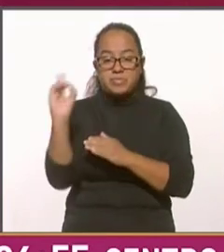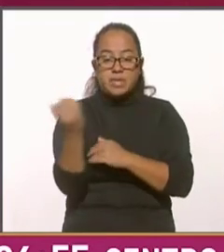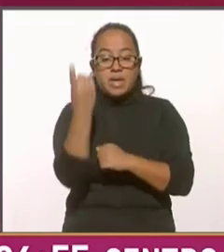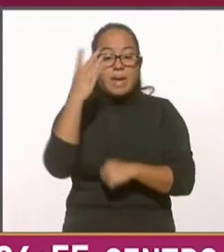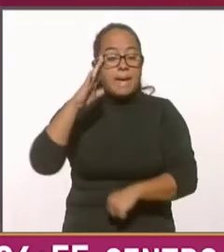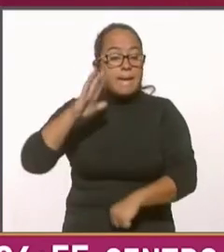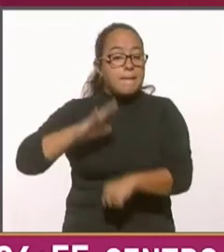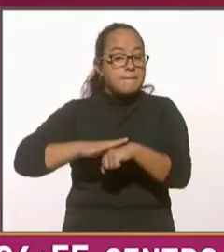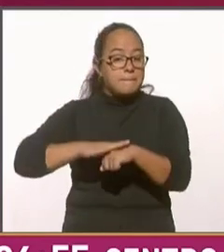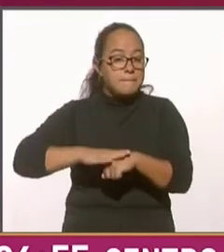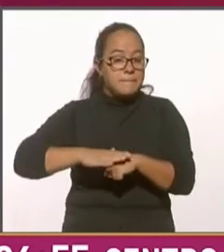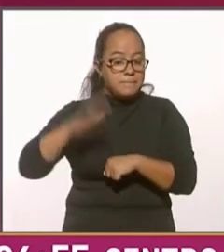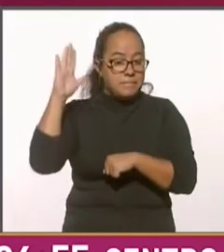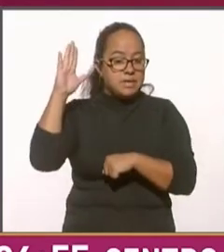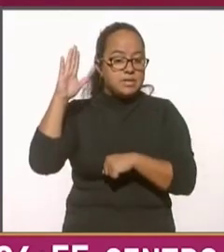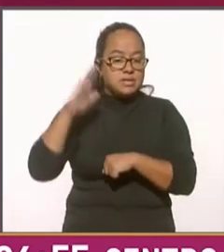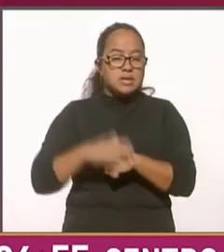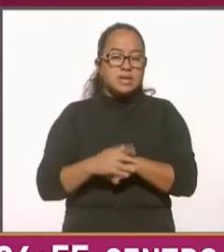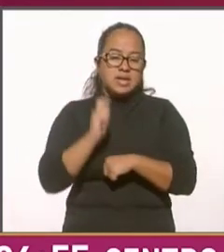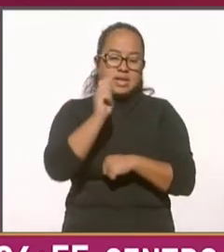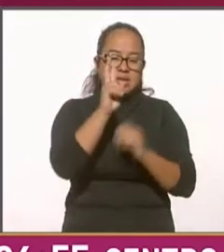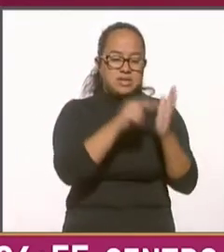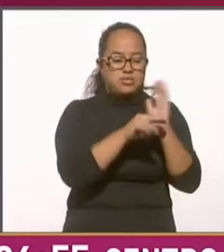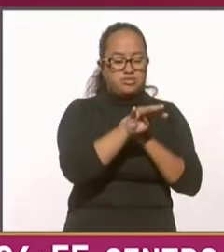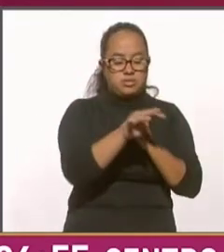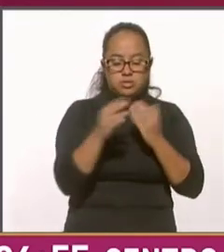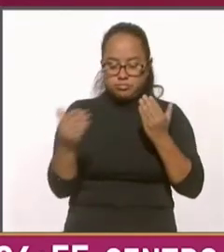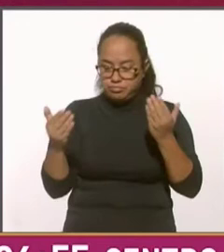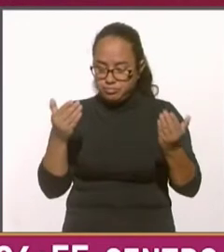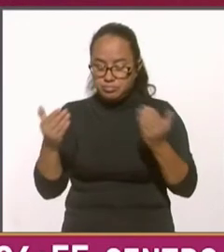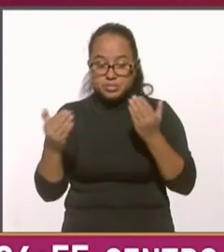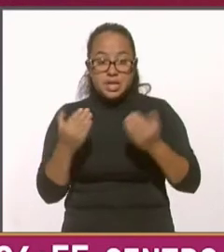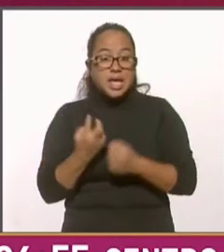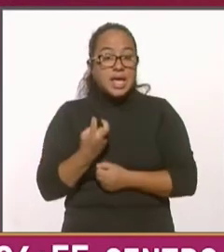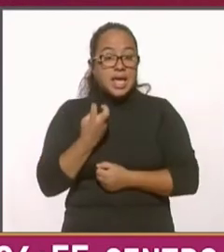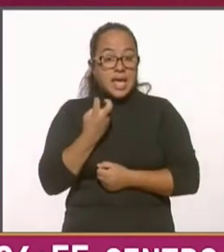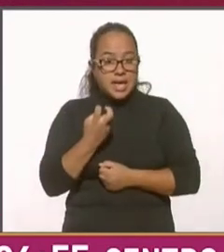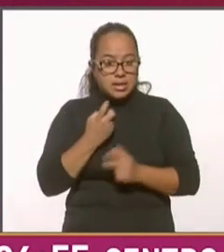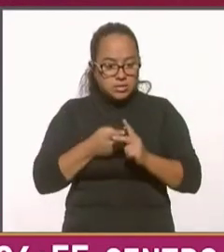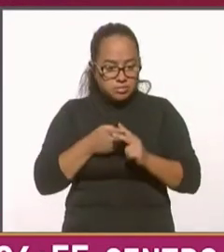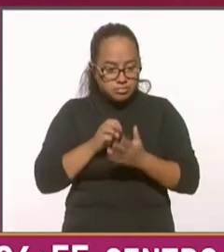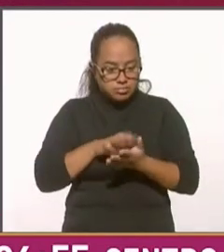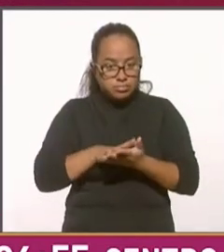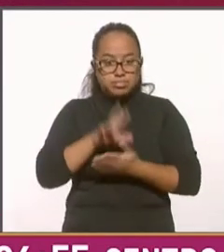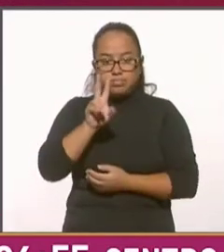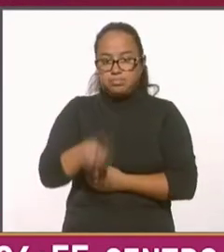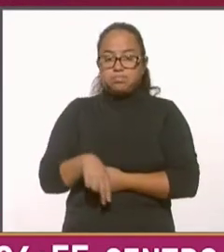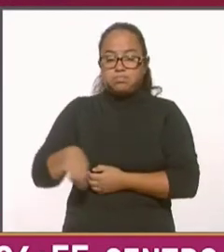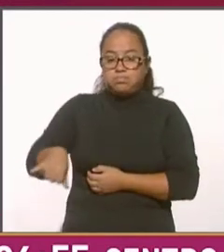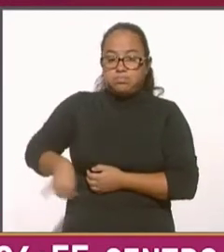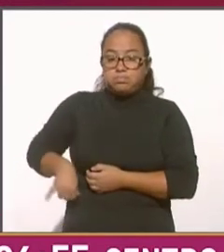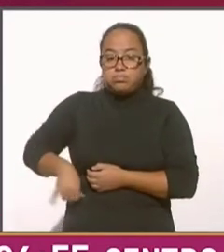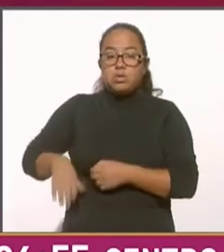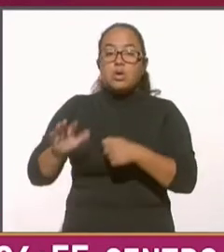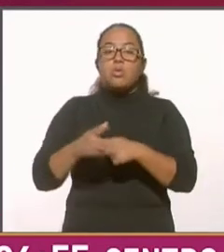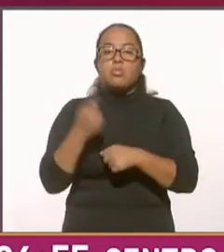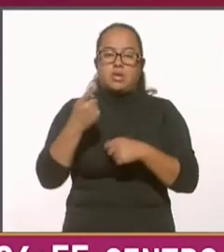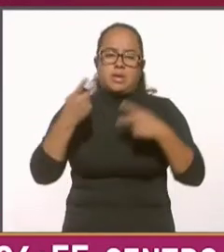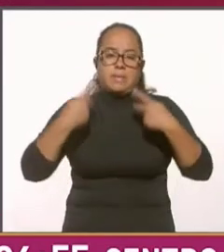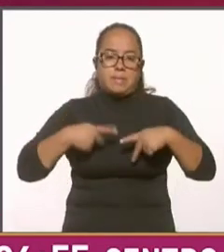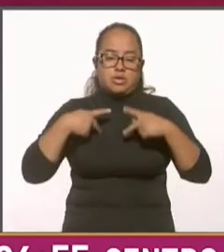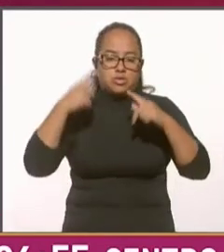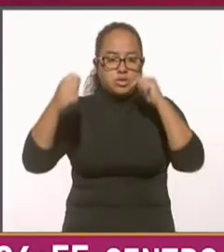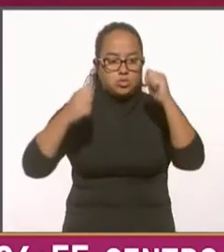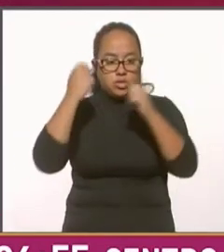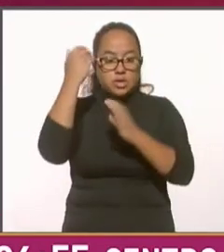más respecto al 19, lo cual me parece un dato muy interesante porque hay menos turistas,